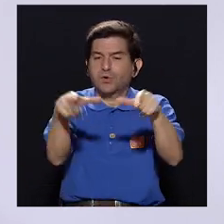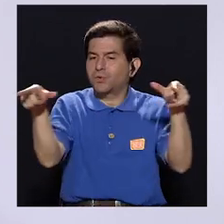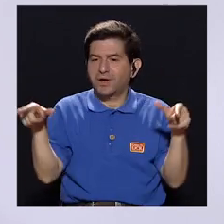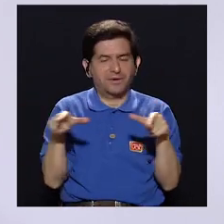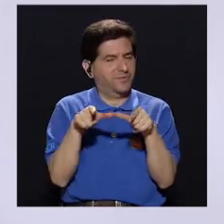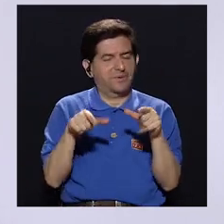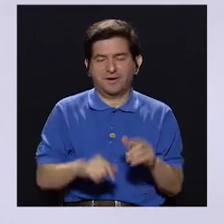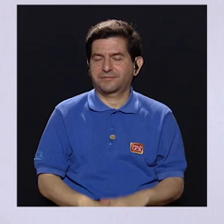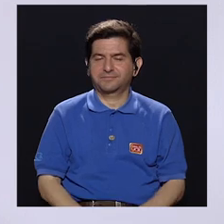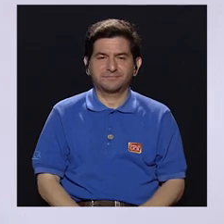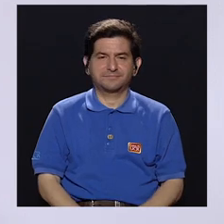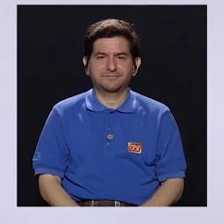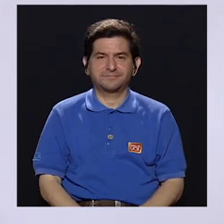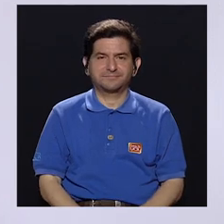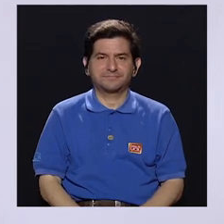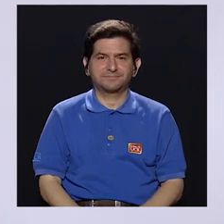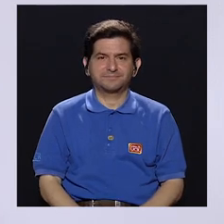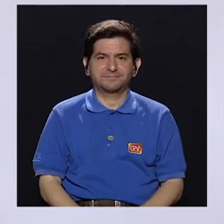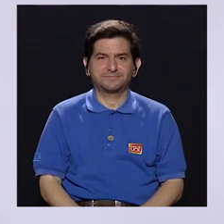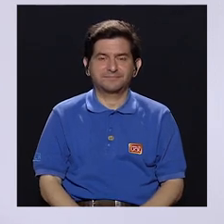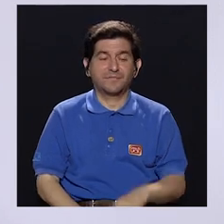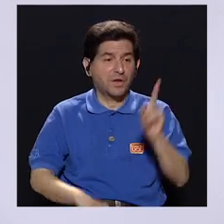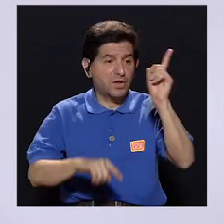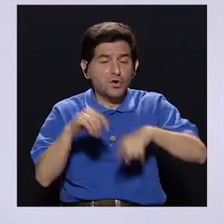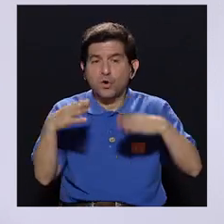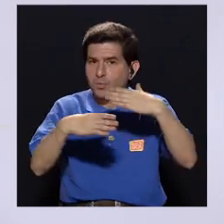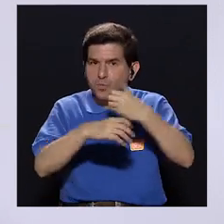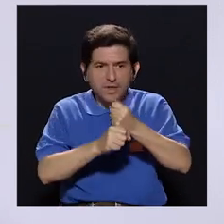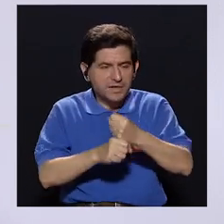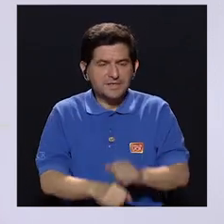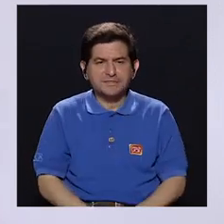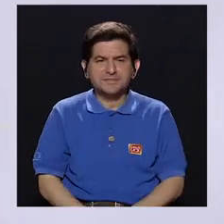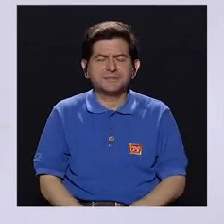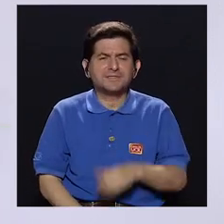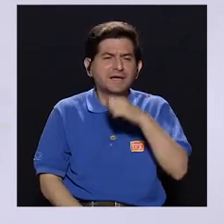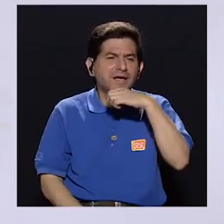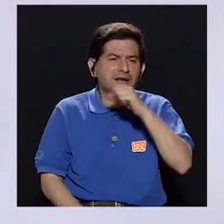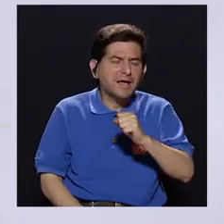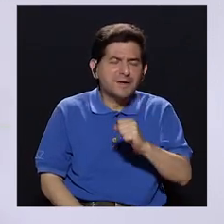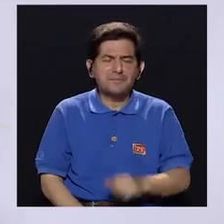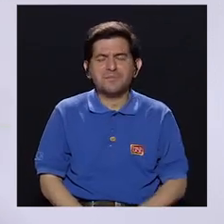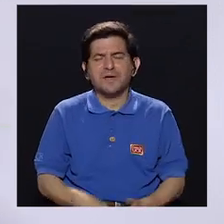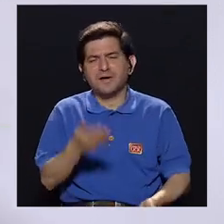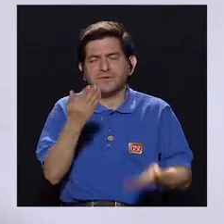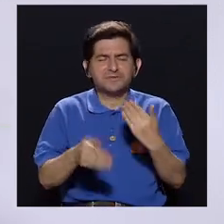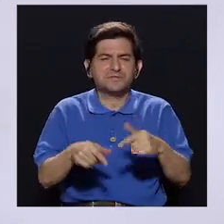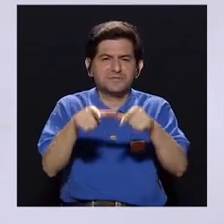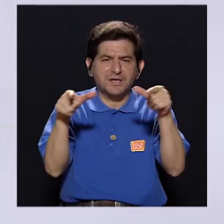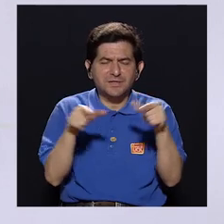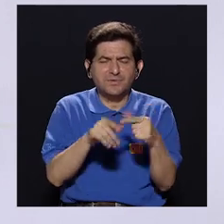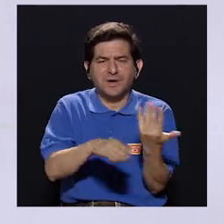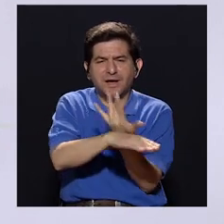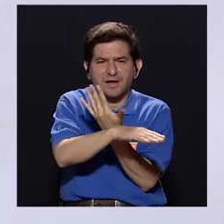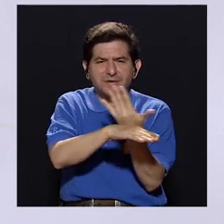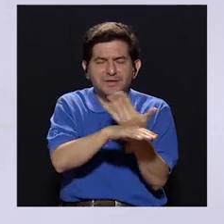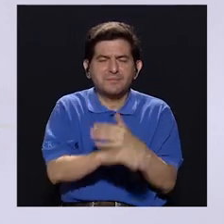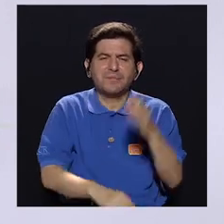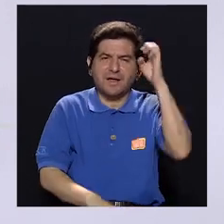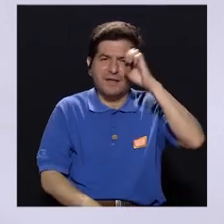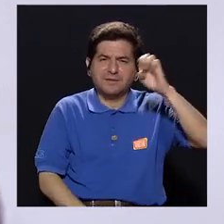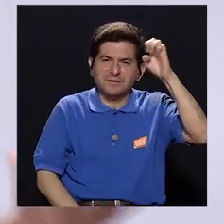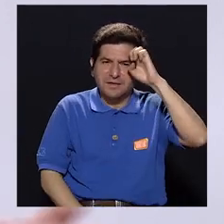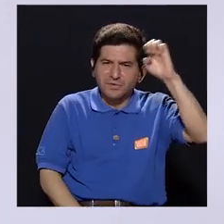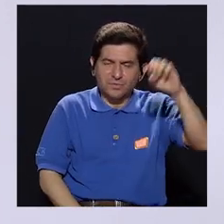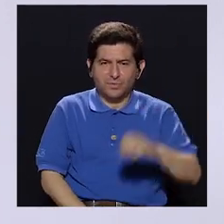situ en el lugar no la puedes hacer en los viejos herbarios de de Europa donde